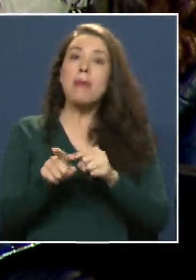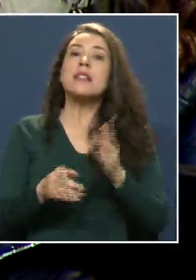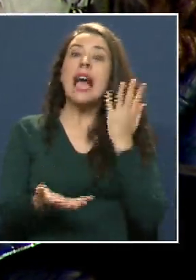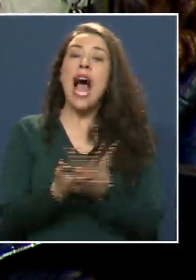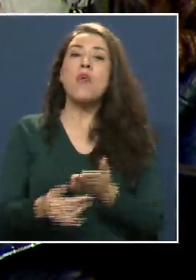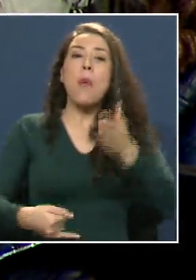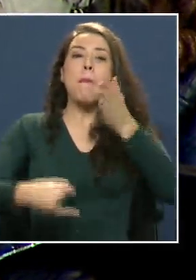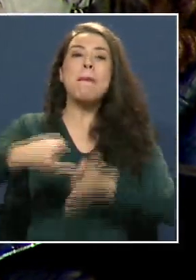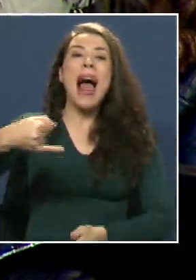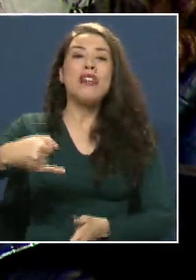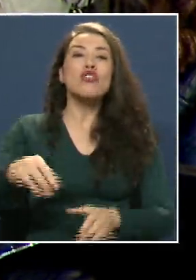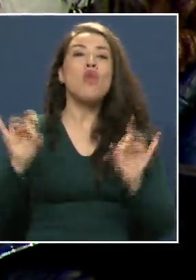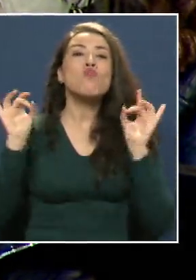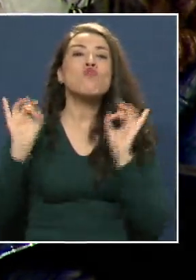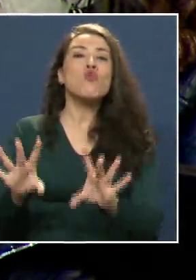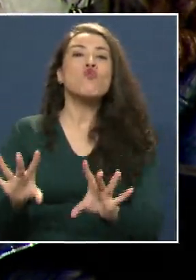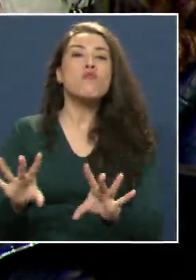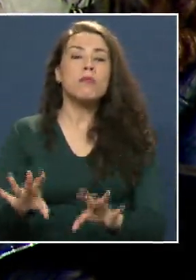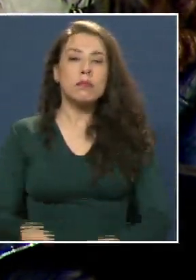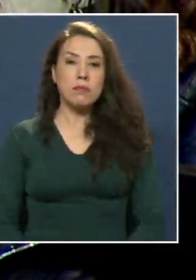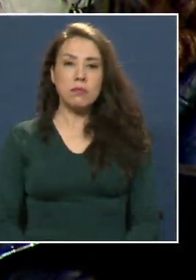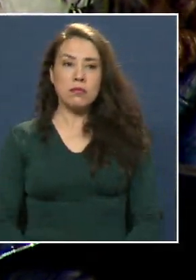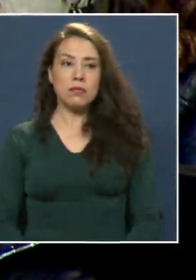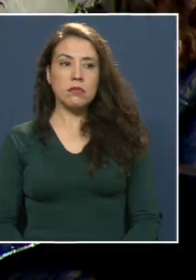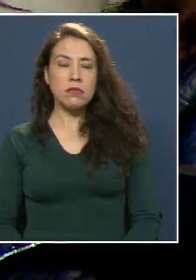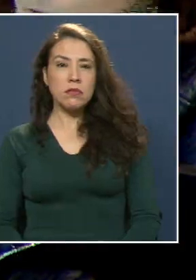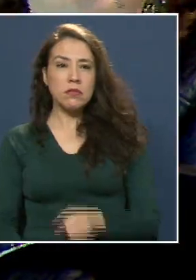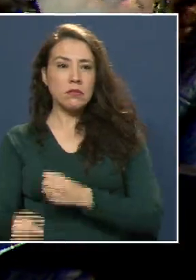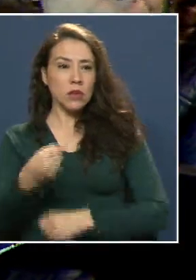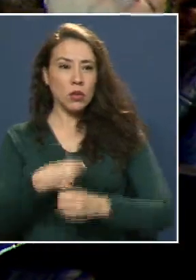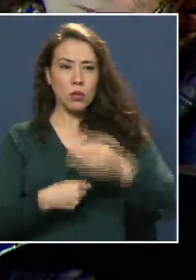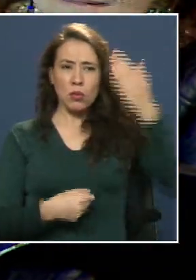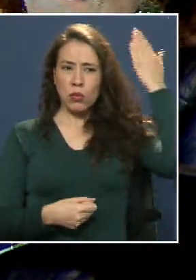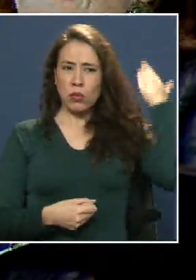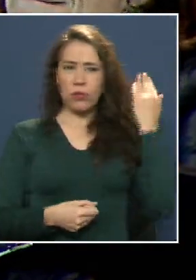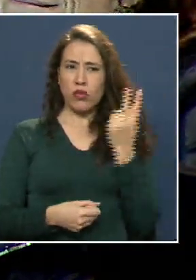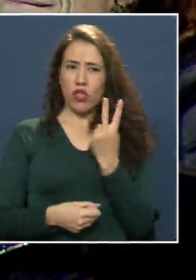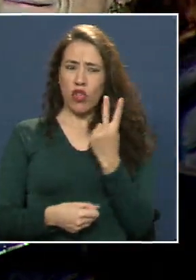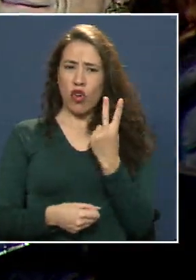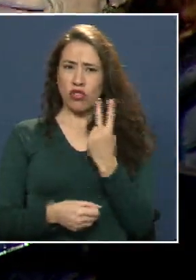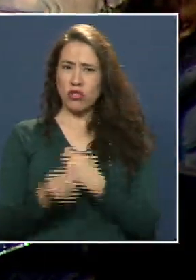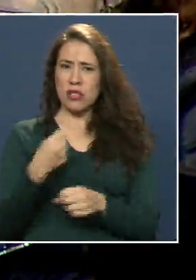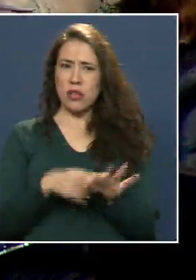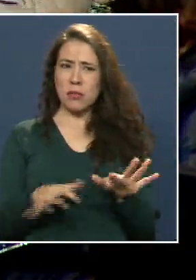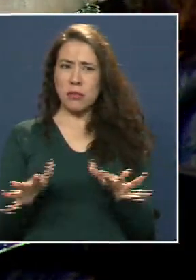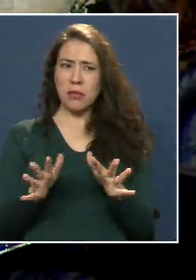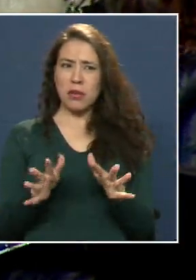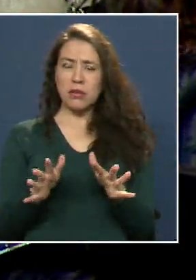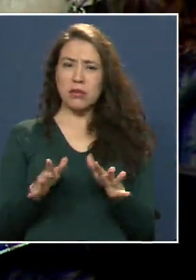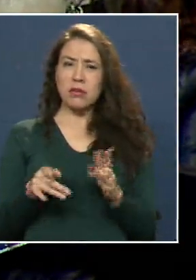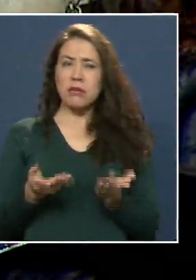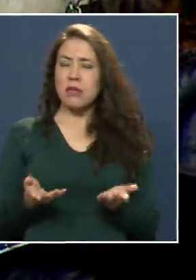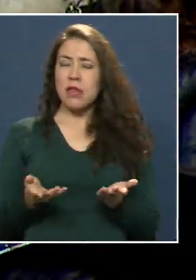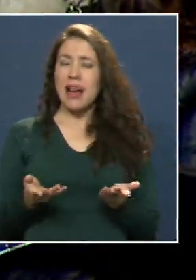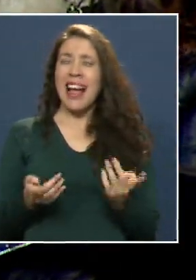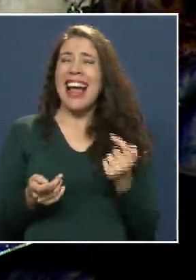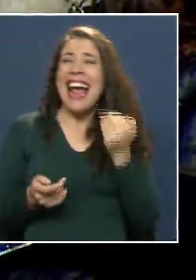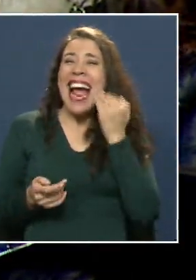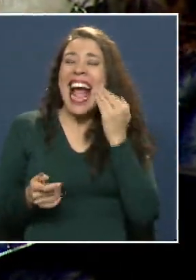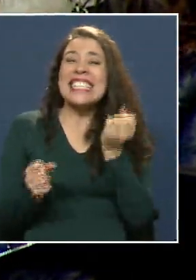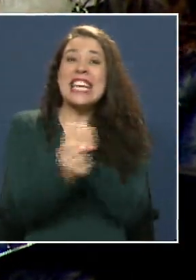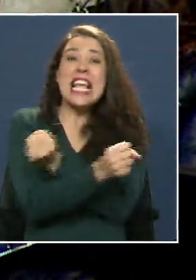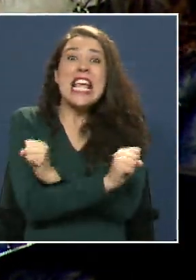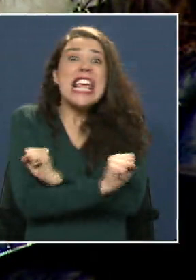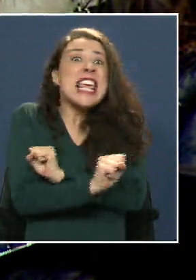plazo delimitado. Hace años, dos años, no más, era prácticamente